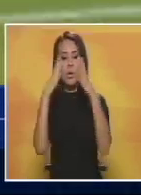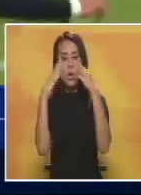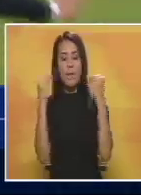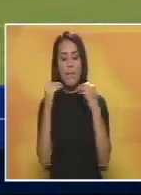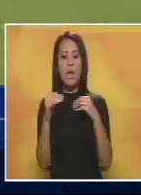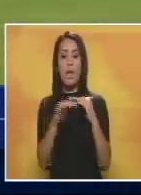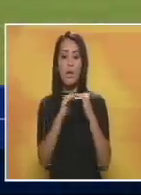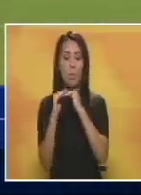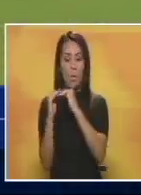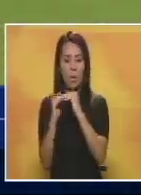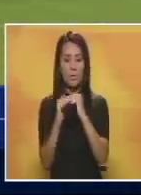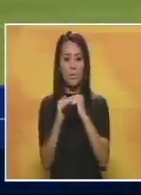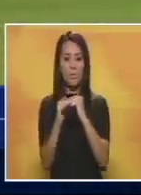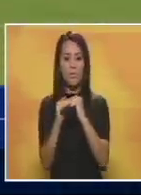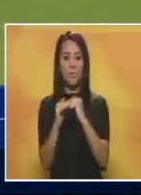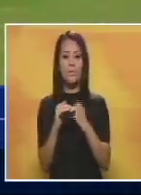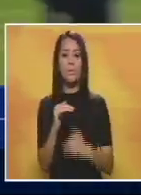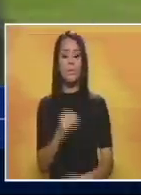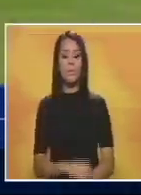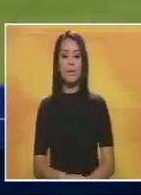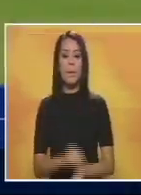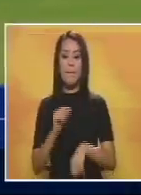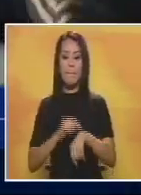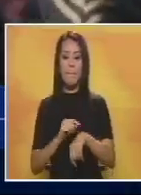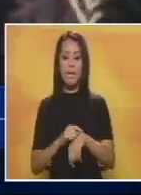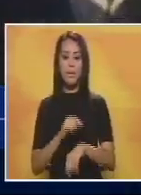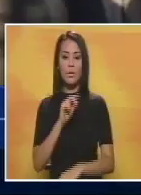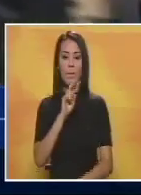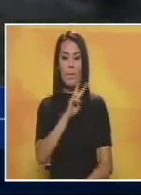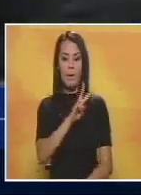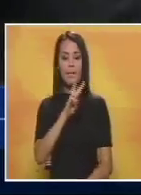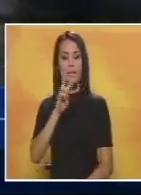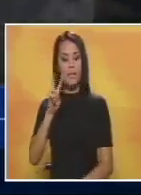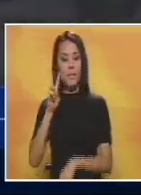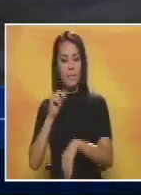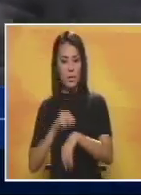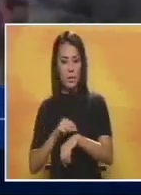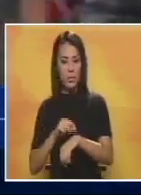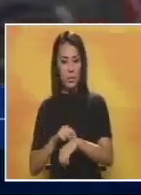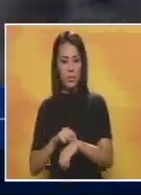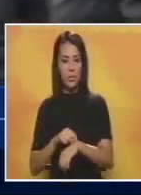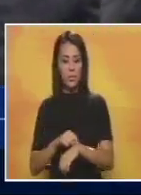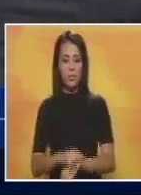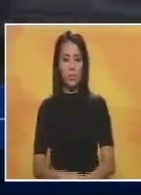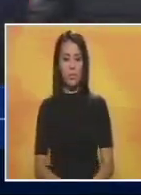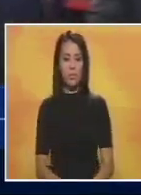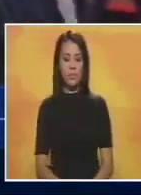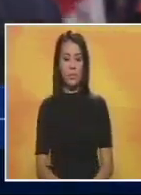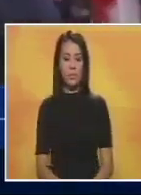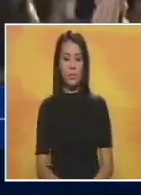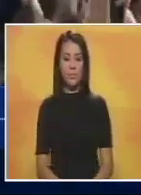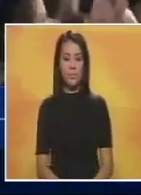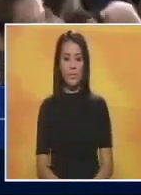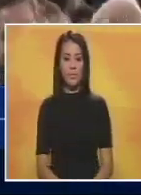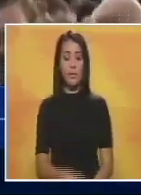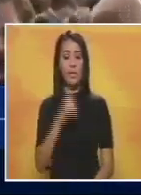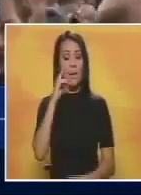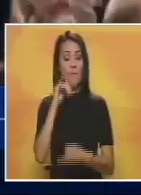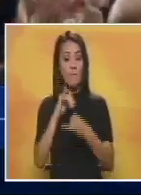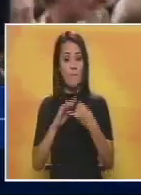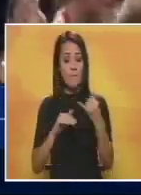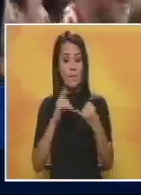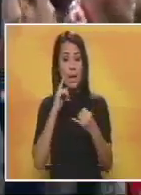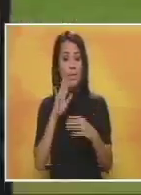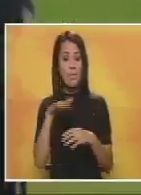la igualdad a los minutos 22 con Nusar Mazrouki de finalizador luego